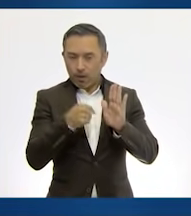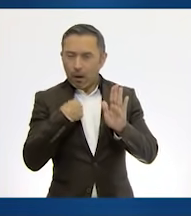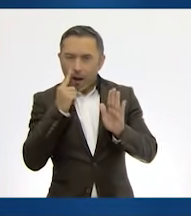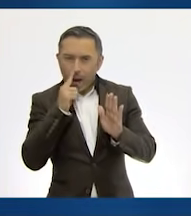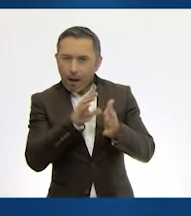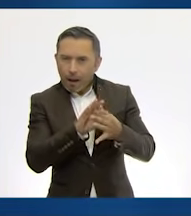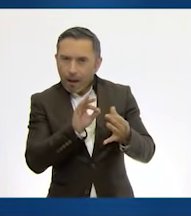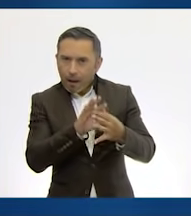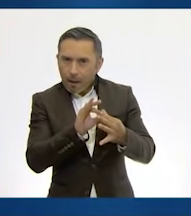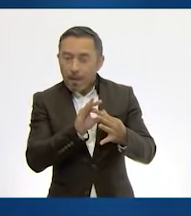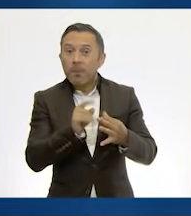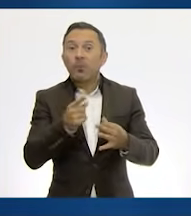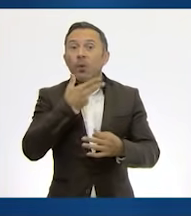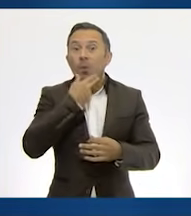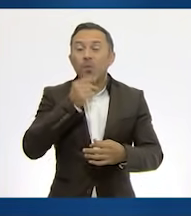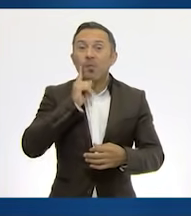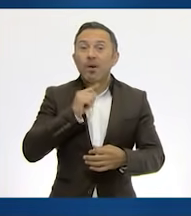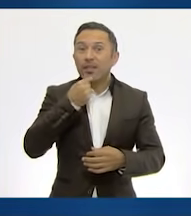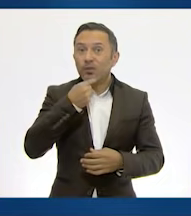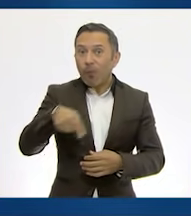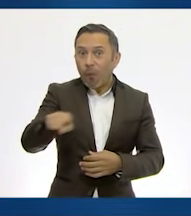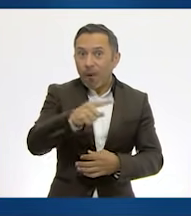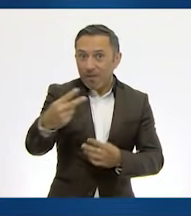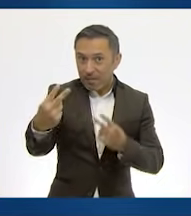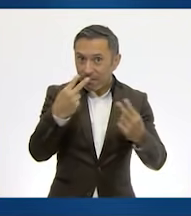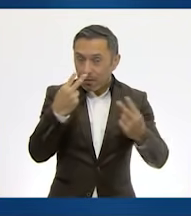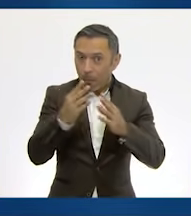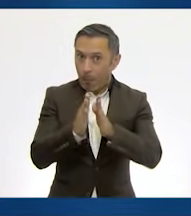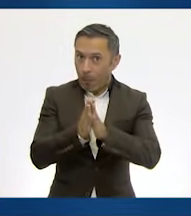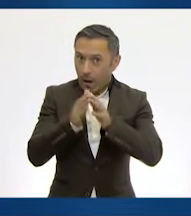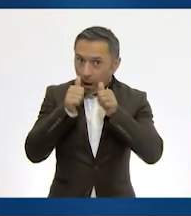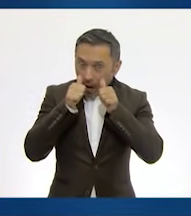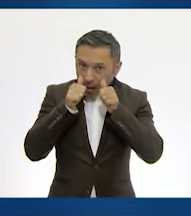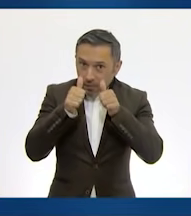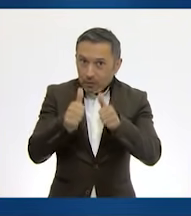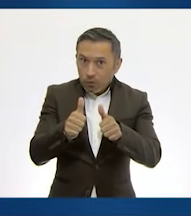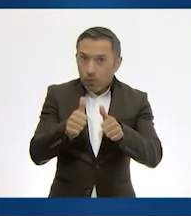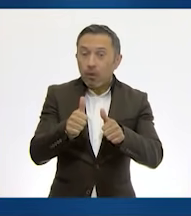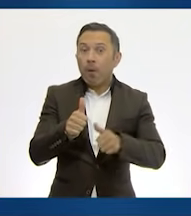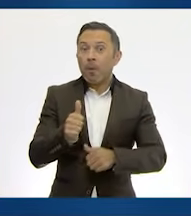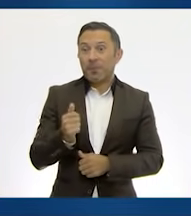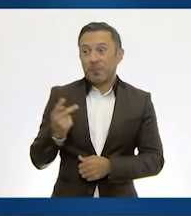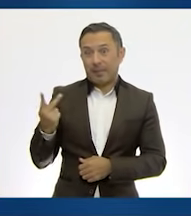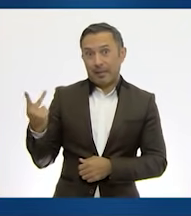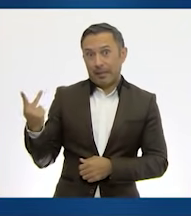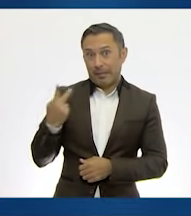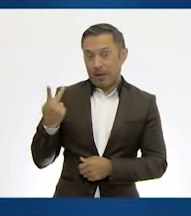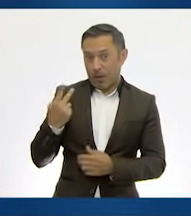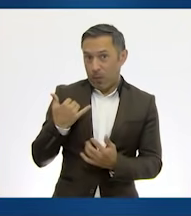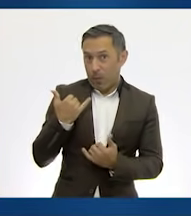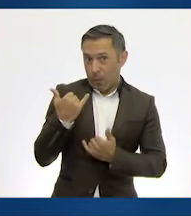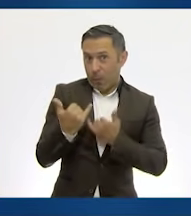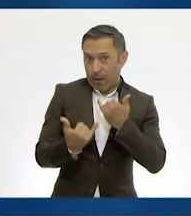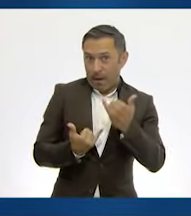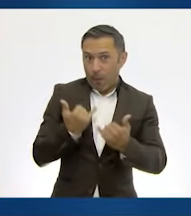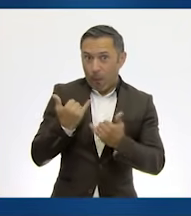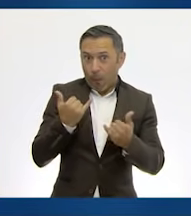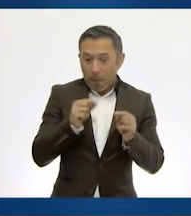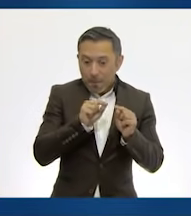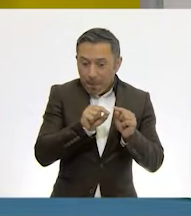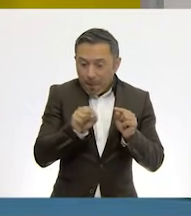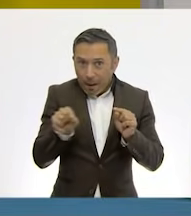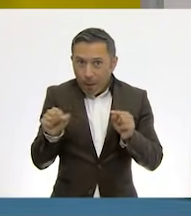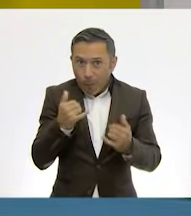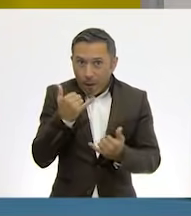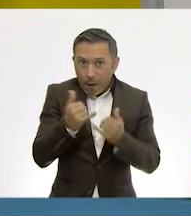niñas que nos acompañan a que pongan mucha atención para que puedan corroborar que lo que estamos haciendo durante el juego sea correcto.